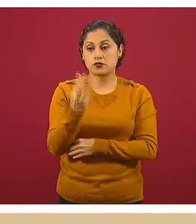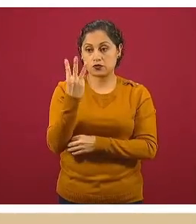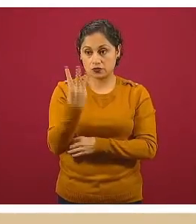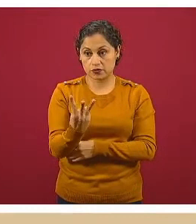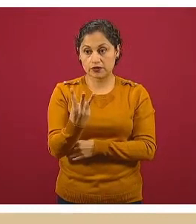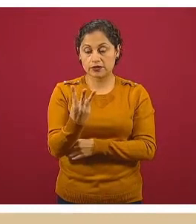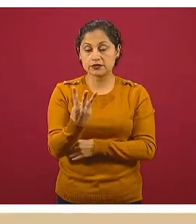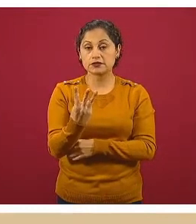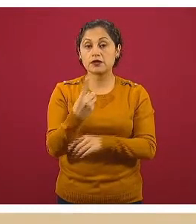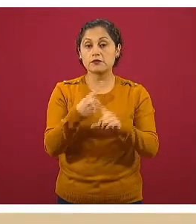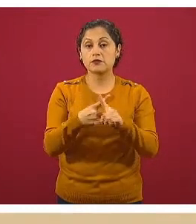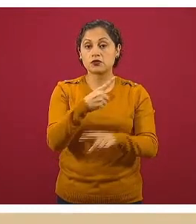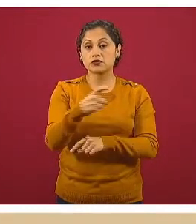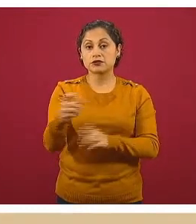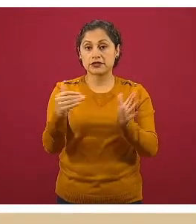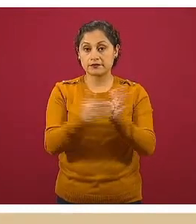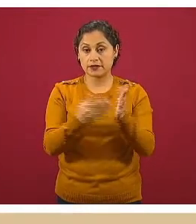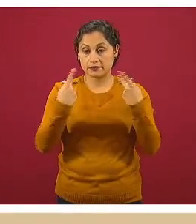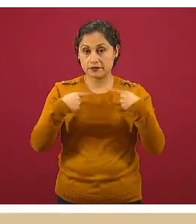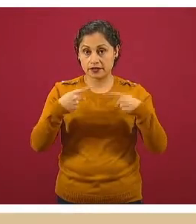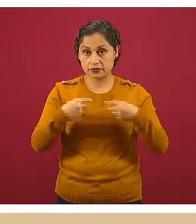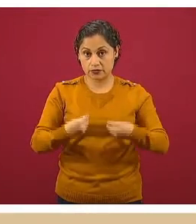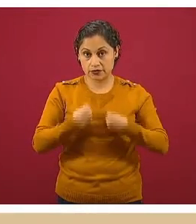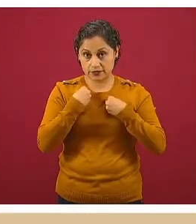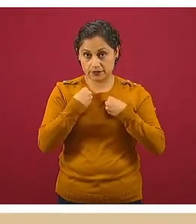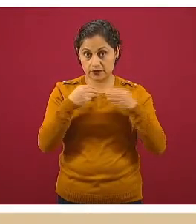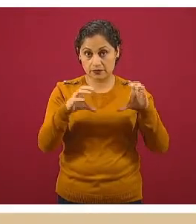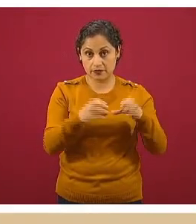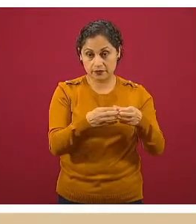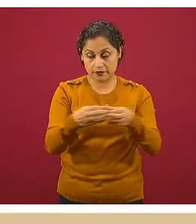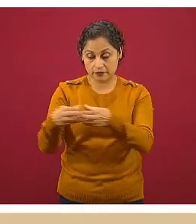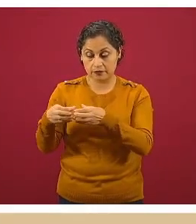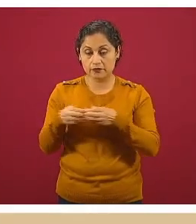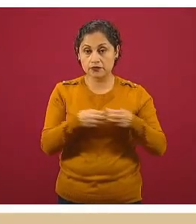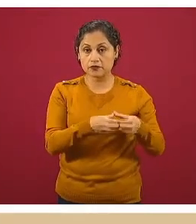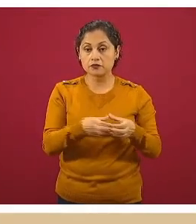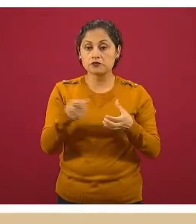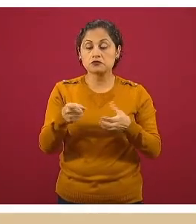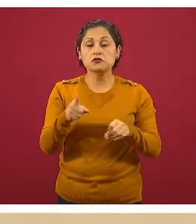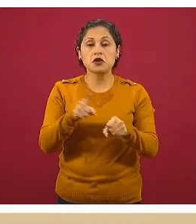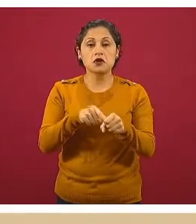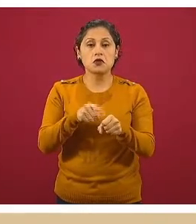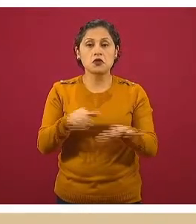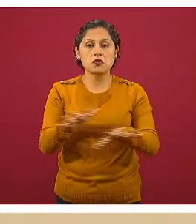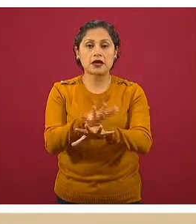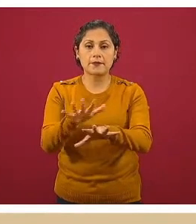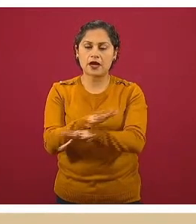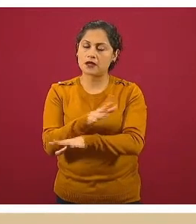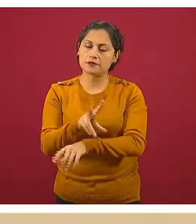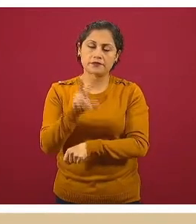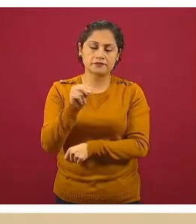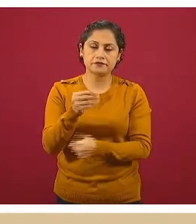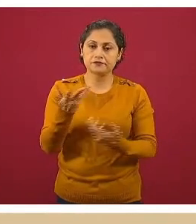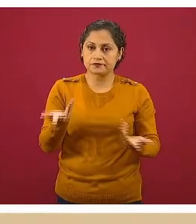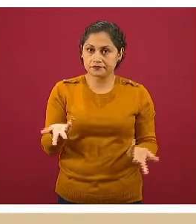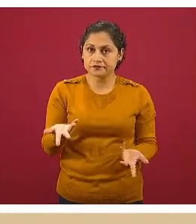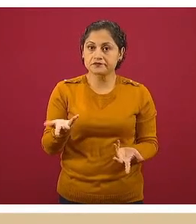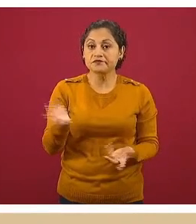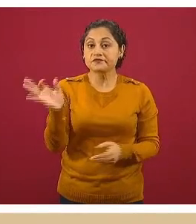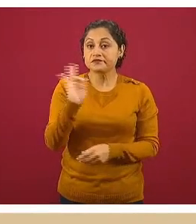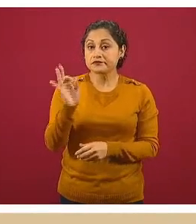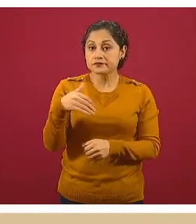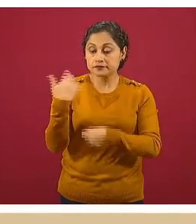por 100.000 habitantes. No ha habido mayores variaciones en la coloración de los mapas, aunque esperamos que en la medida que se